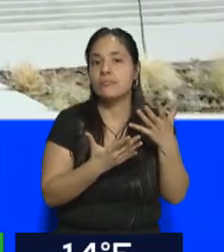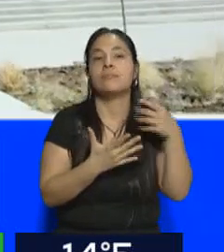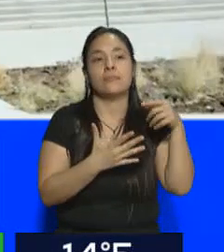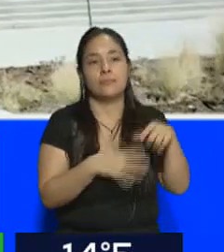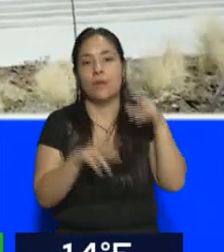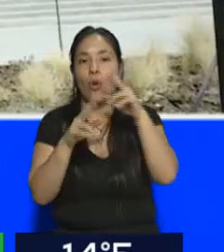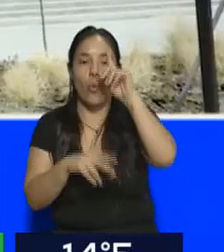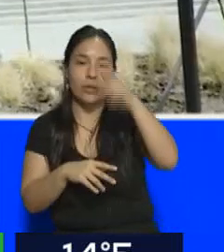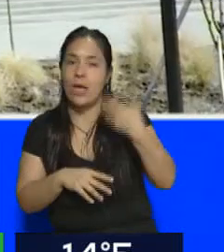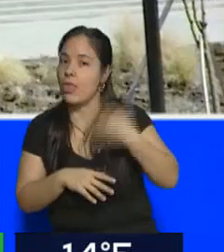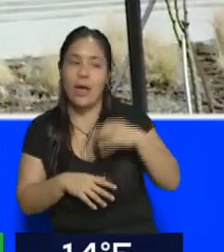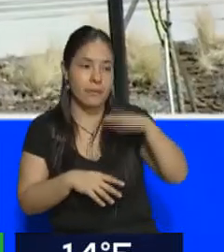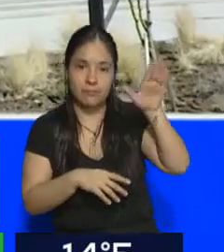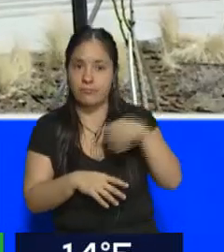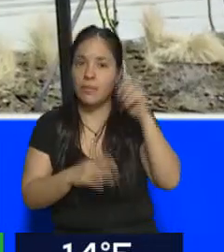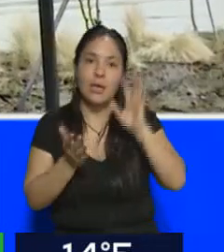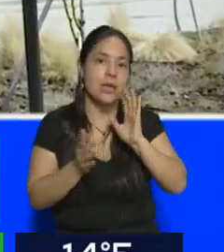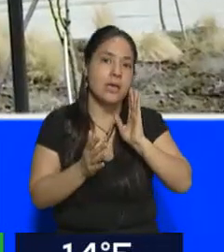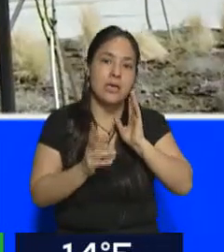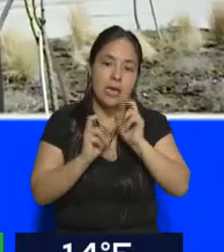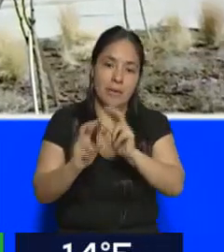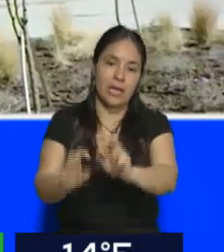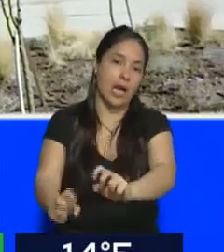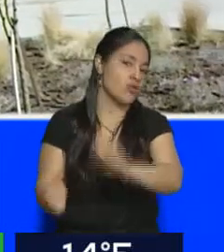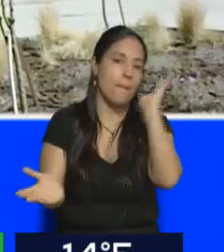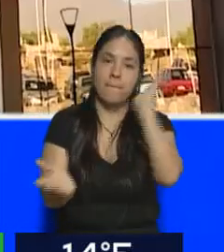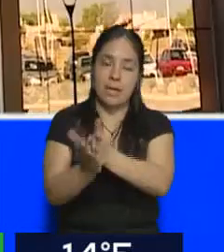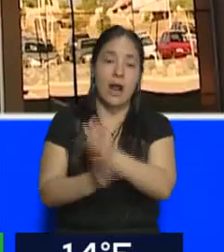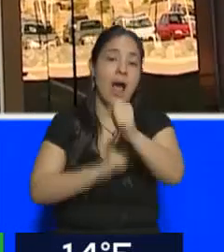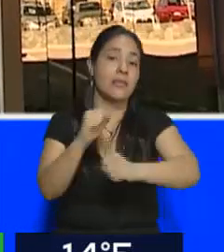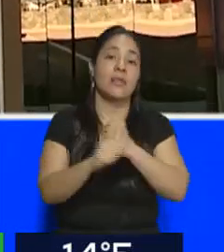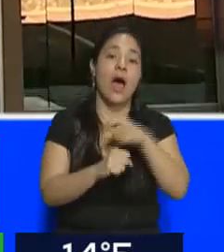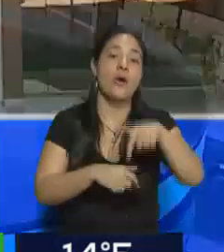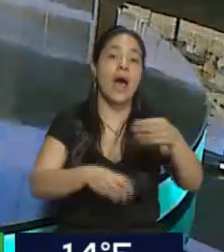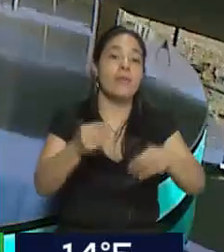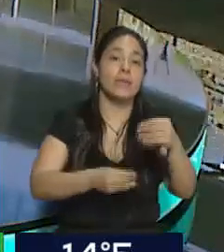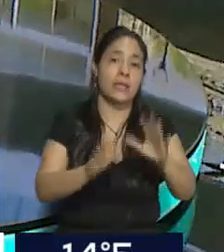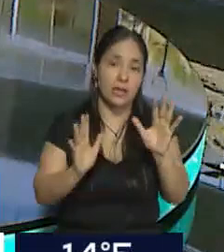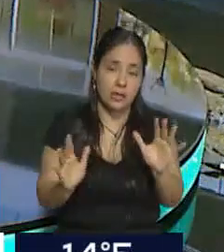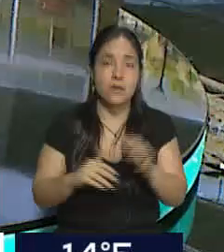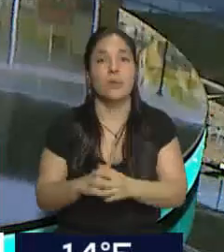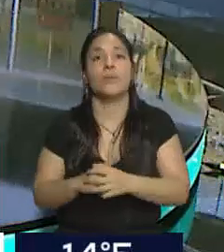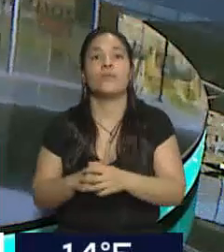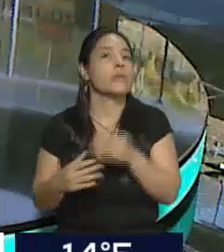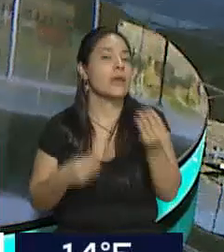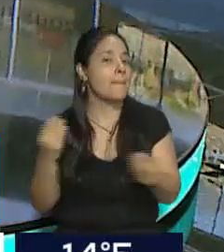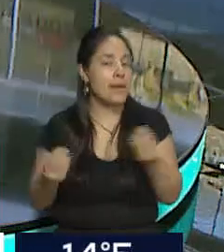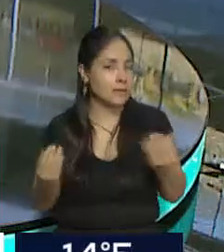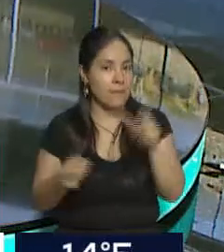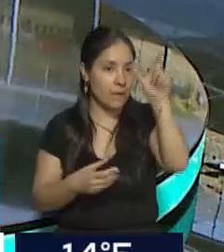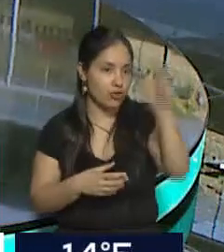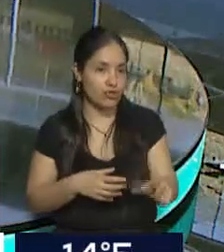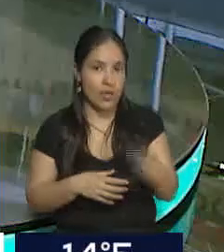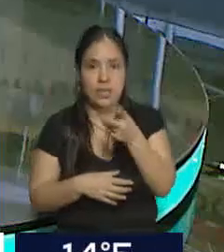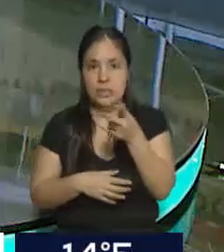sumario y realizar la investigación hasta el momento es solamente administrativa Y vos pensarás Dani qué pasa con este funcionario con